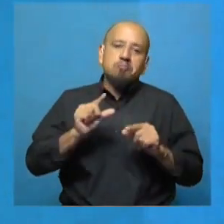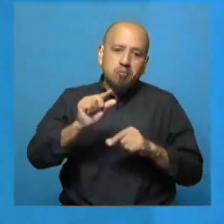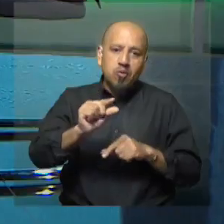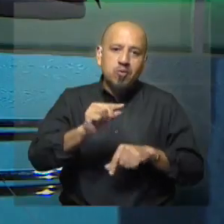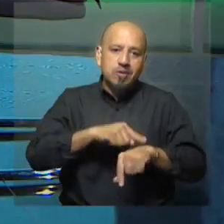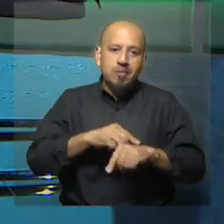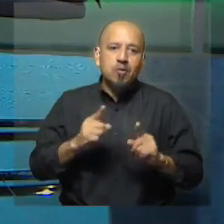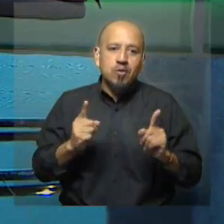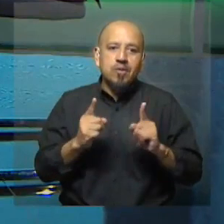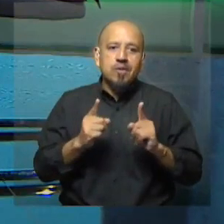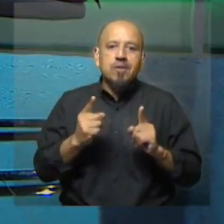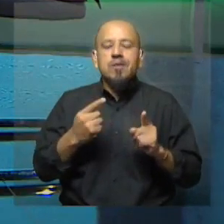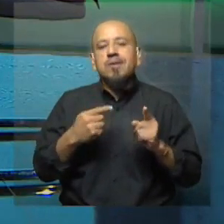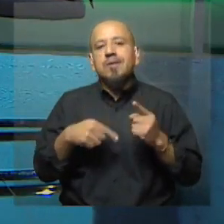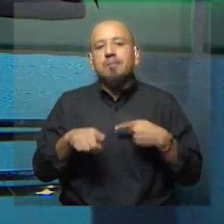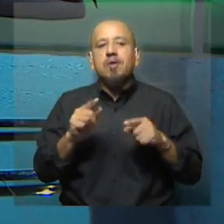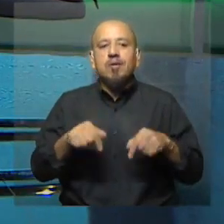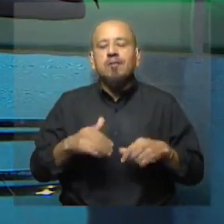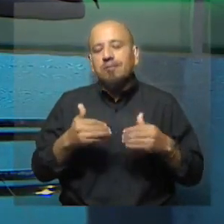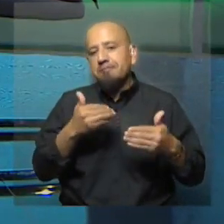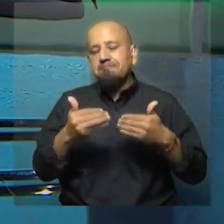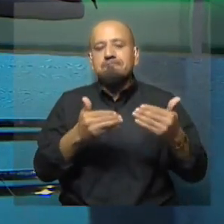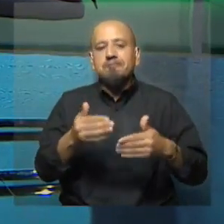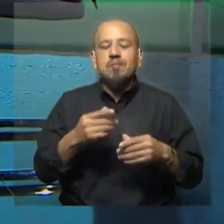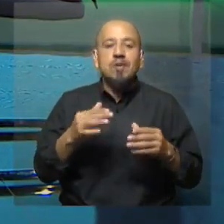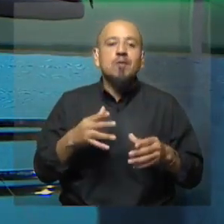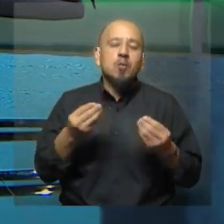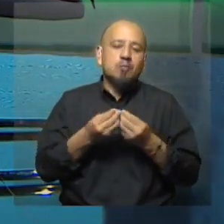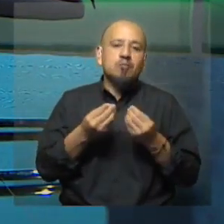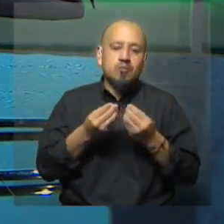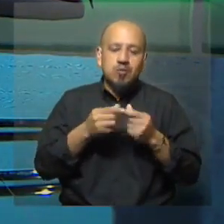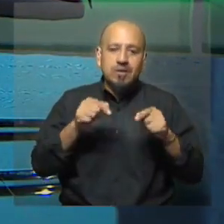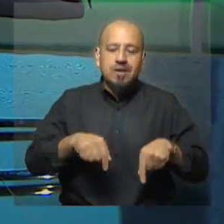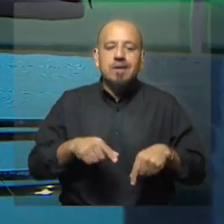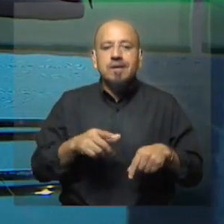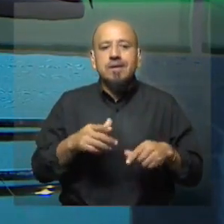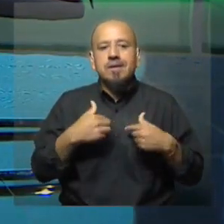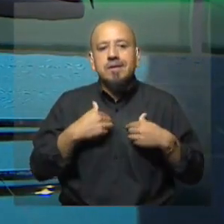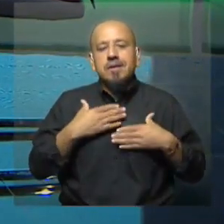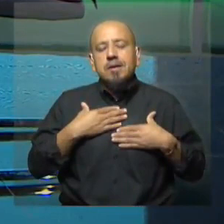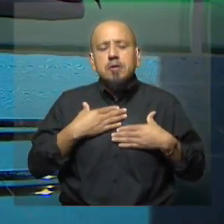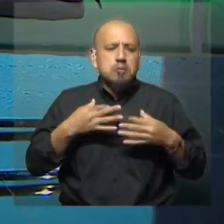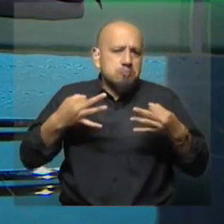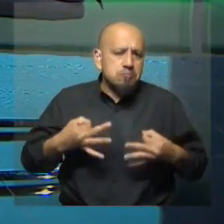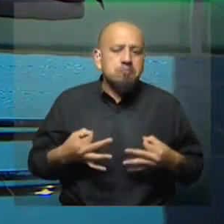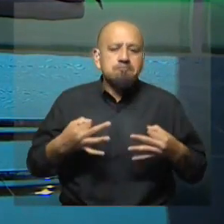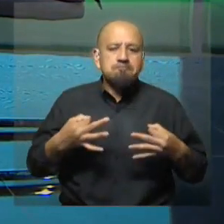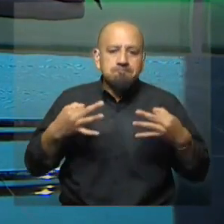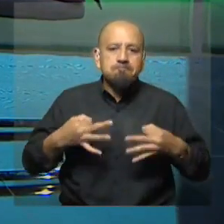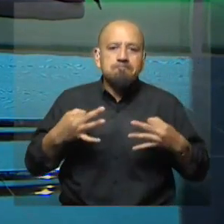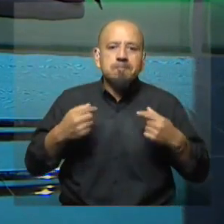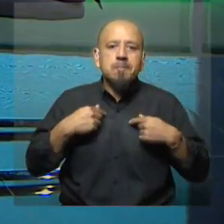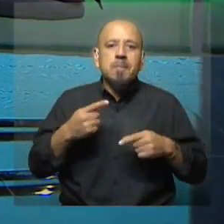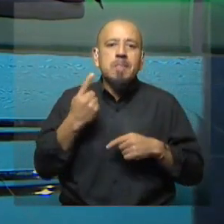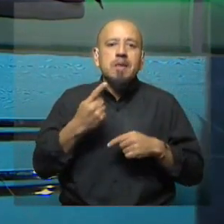este con Mario pero nuestro pero fue un pasaje súper intenso y hermoso yo sinceramente fue mi